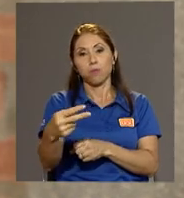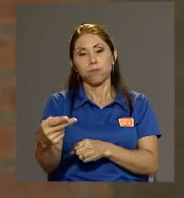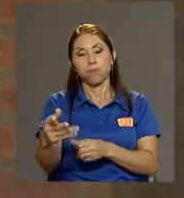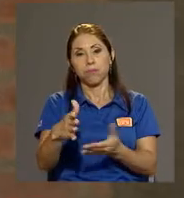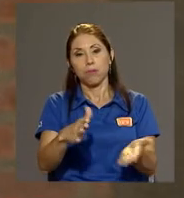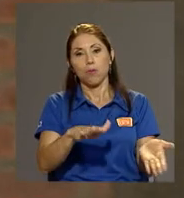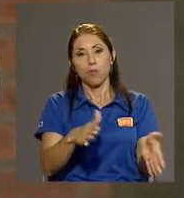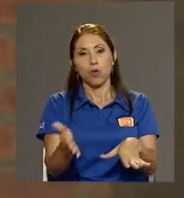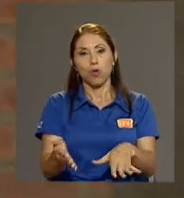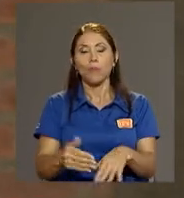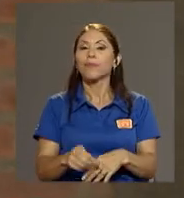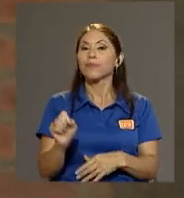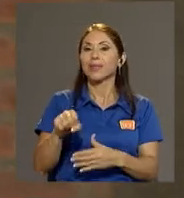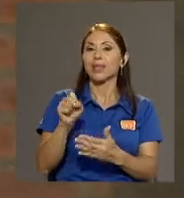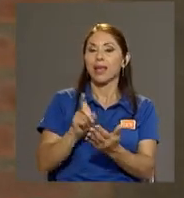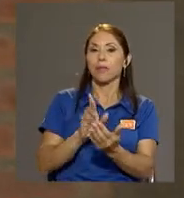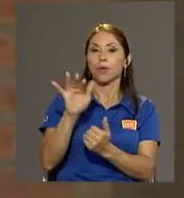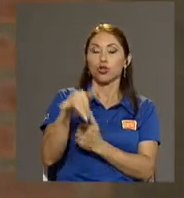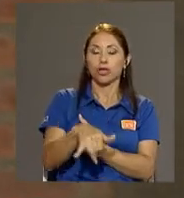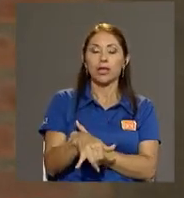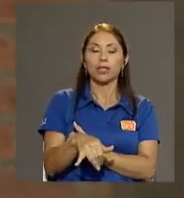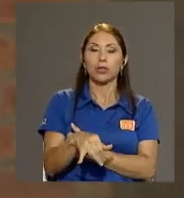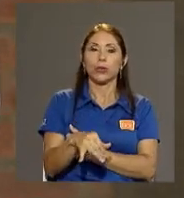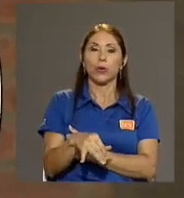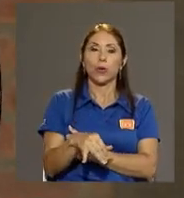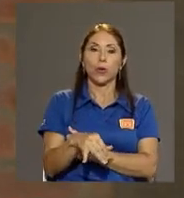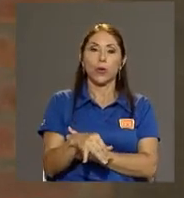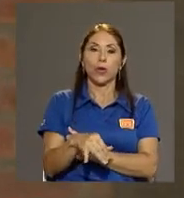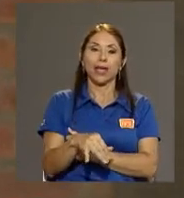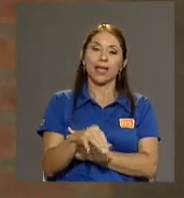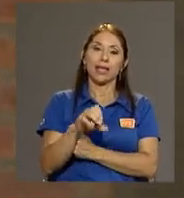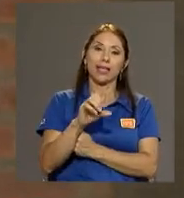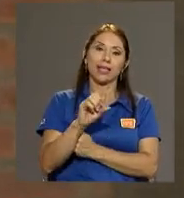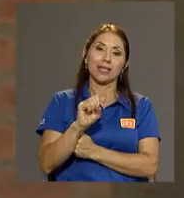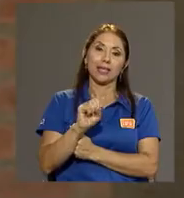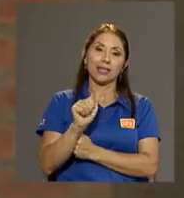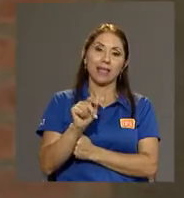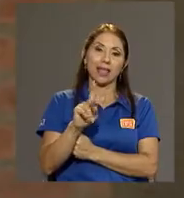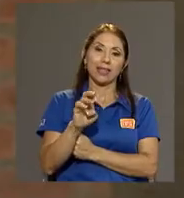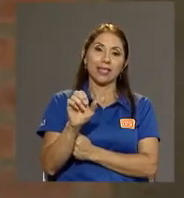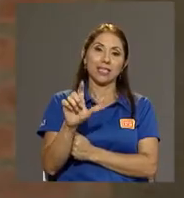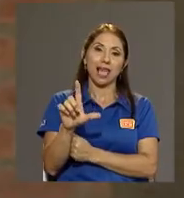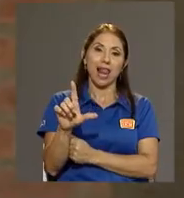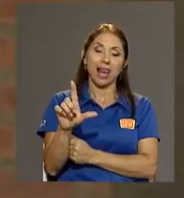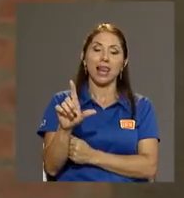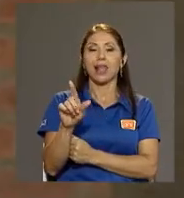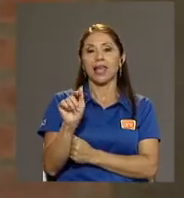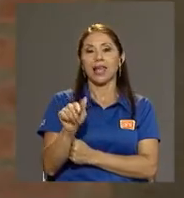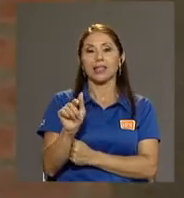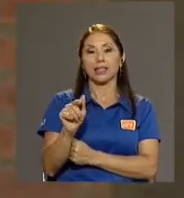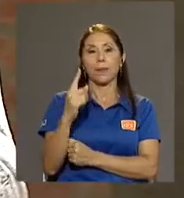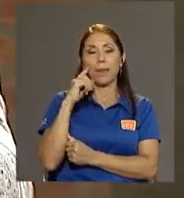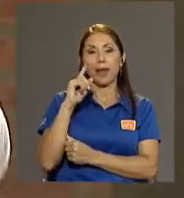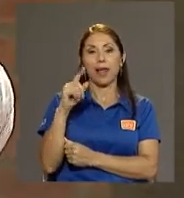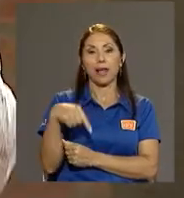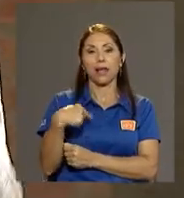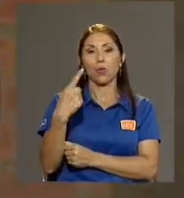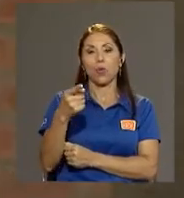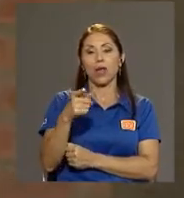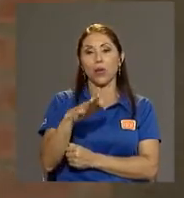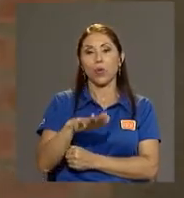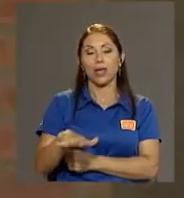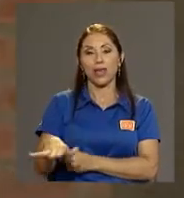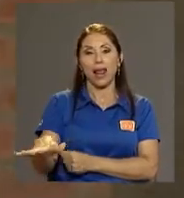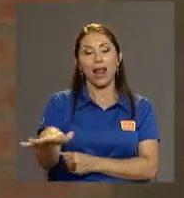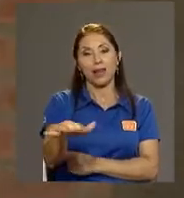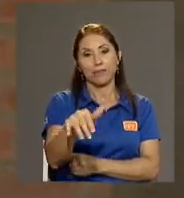el proyecto es el proyecto es de Sandillán, es de la, para ir a luego al riego, que